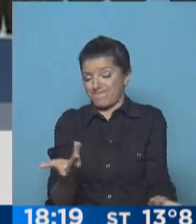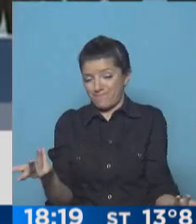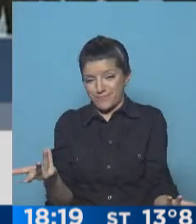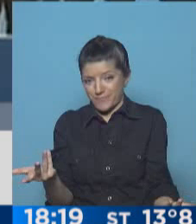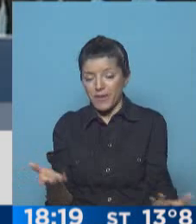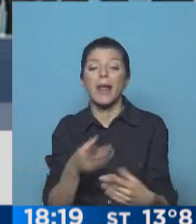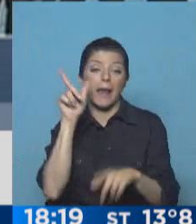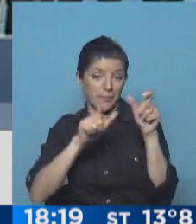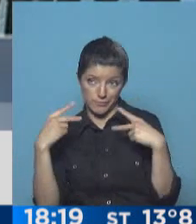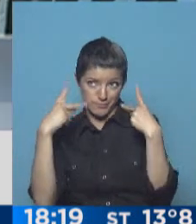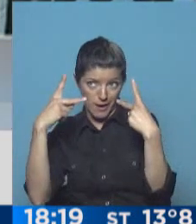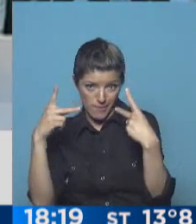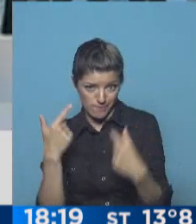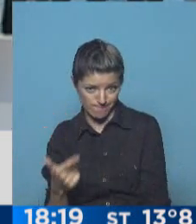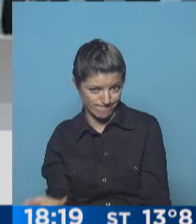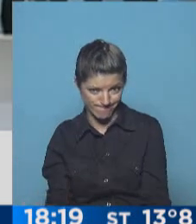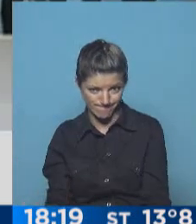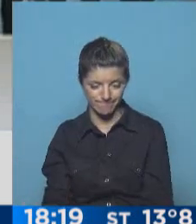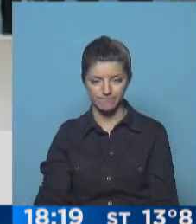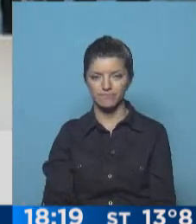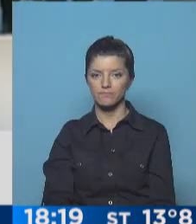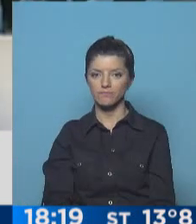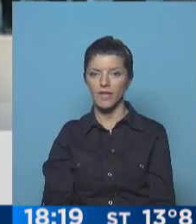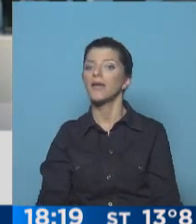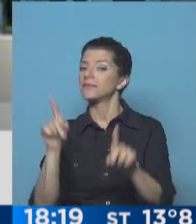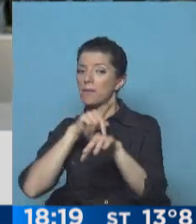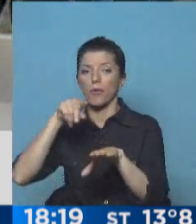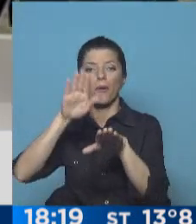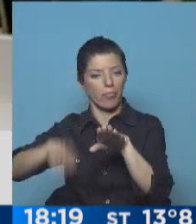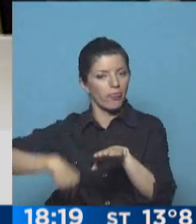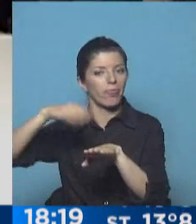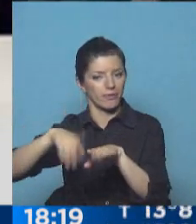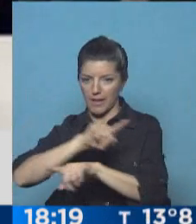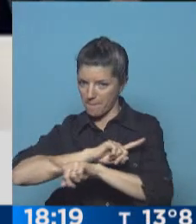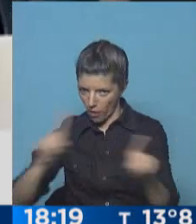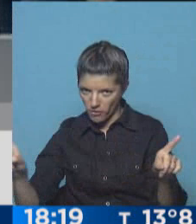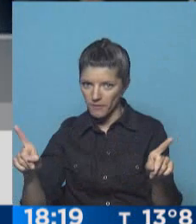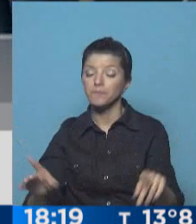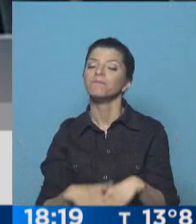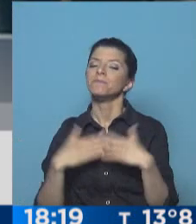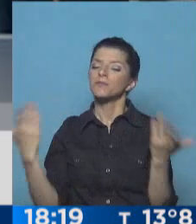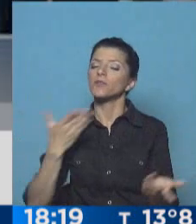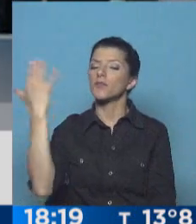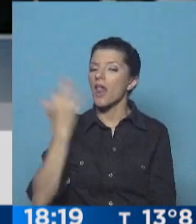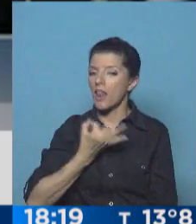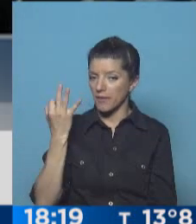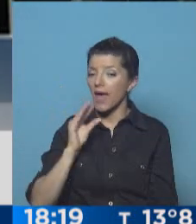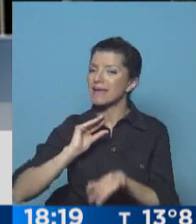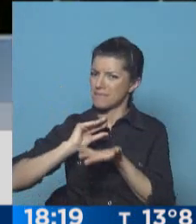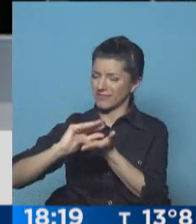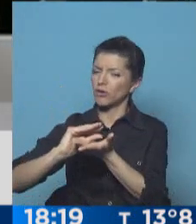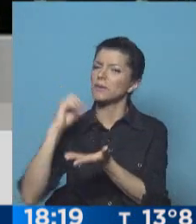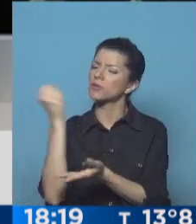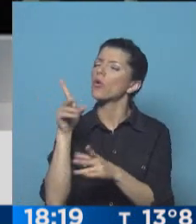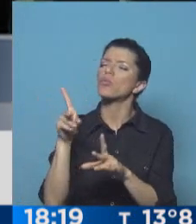nadie va a ninguna parte, ni siquiera en patineta. Así que la verdad que una inversión muy, muy importante. ¿Cuánto